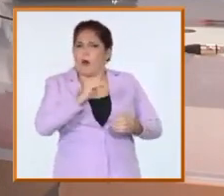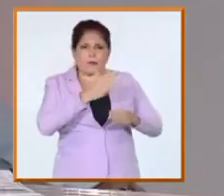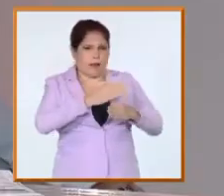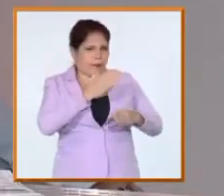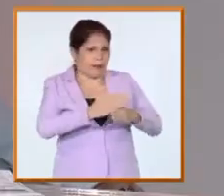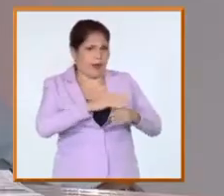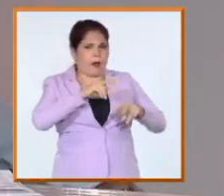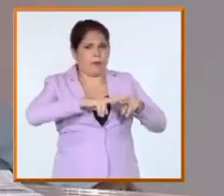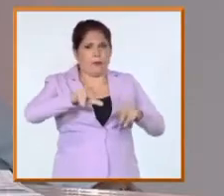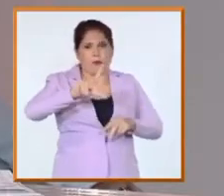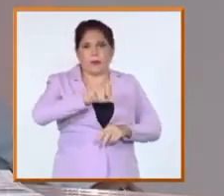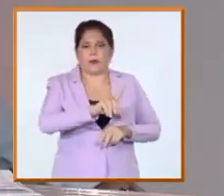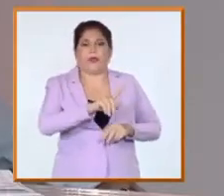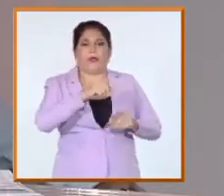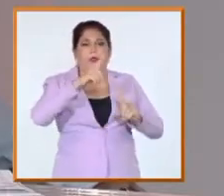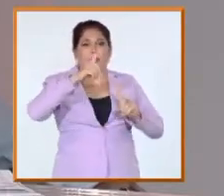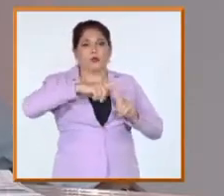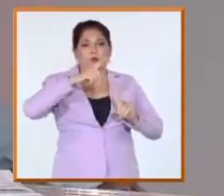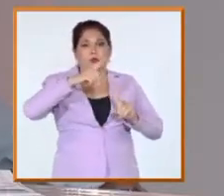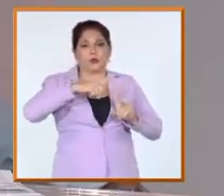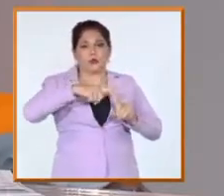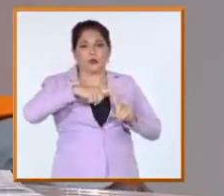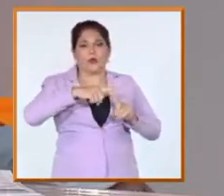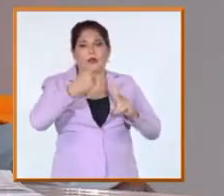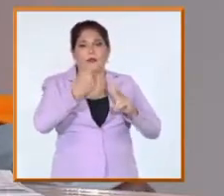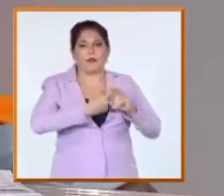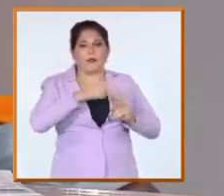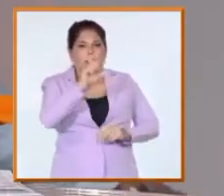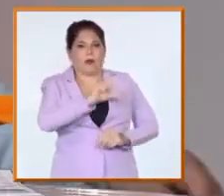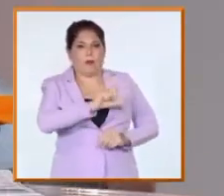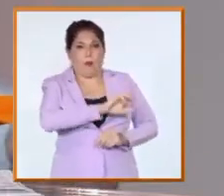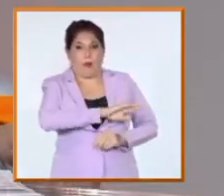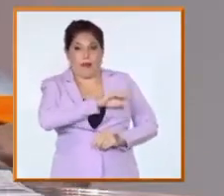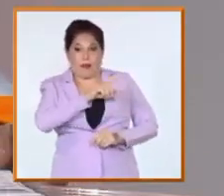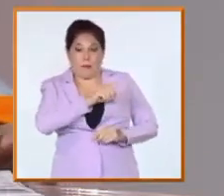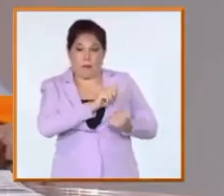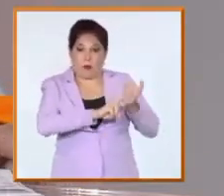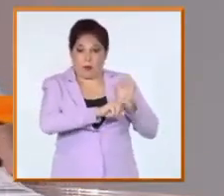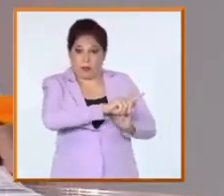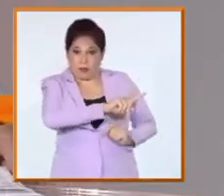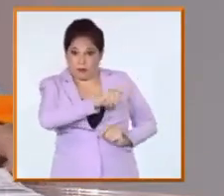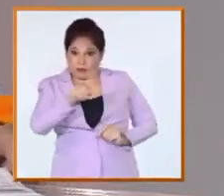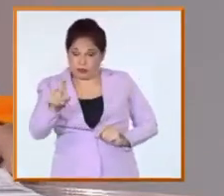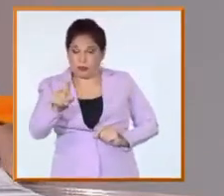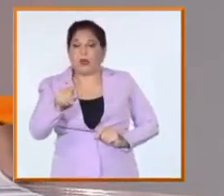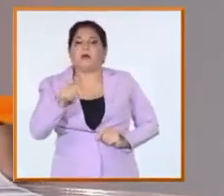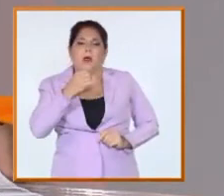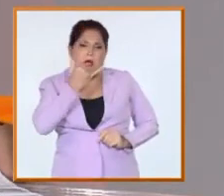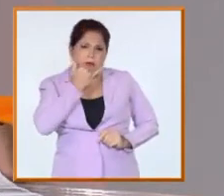Holguín las tunas y Camagüey en este caso